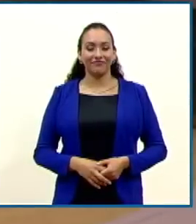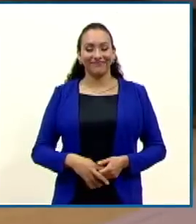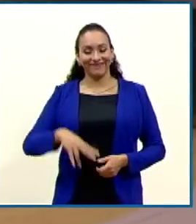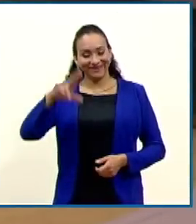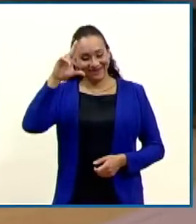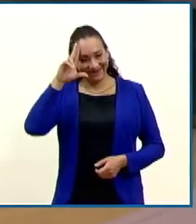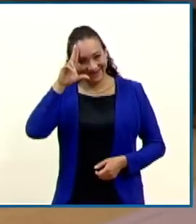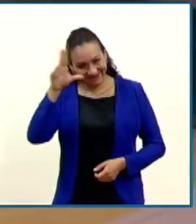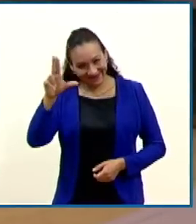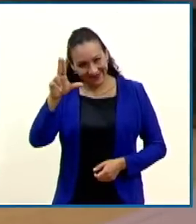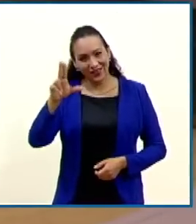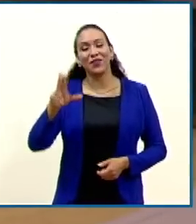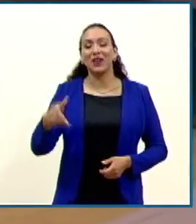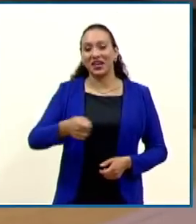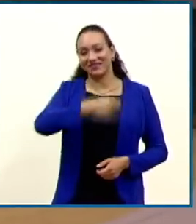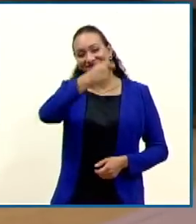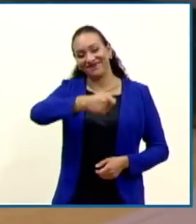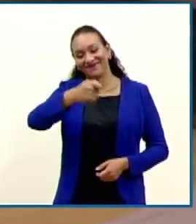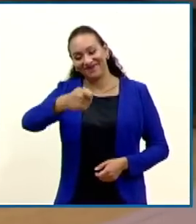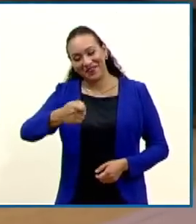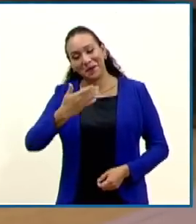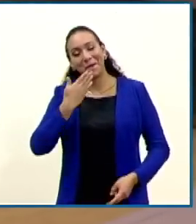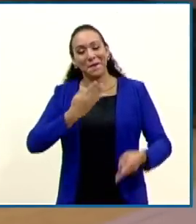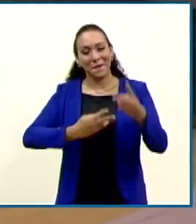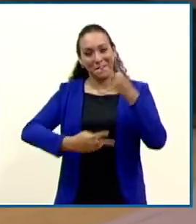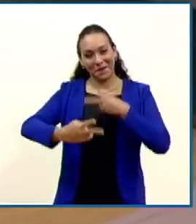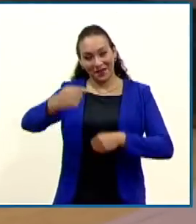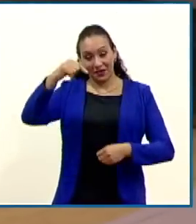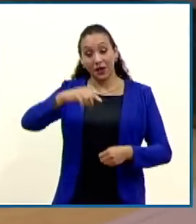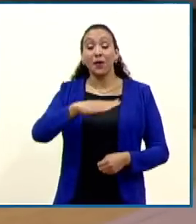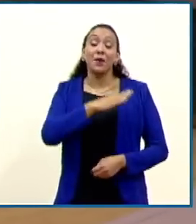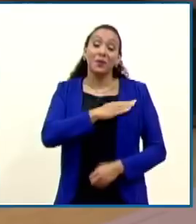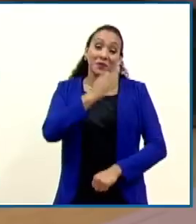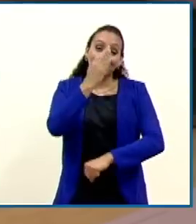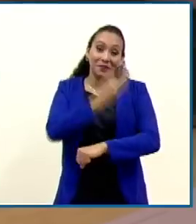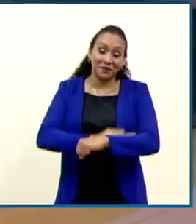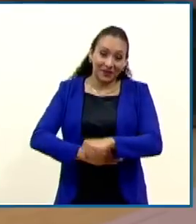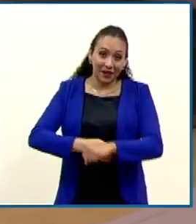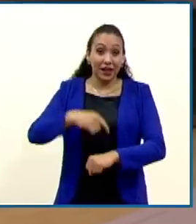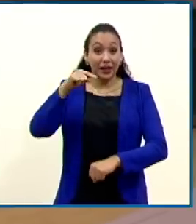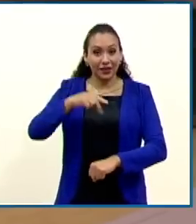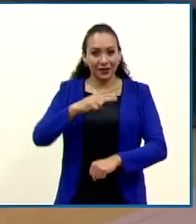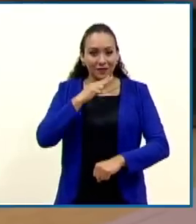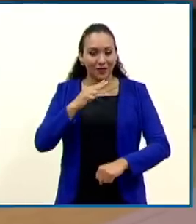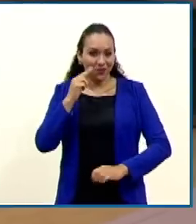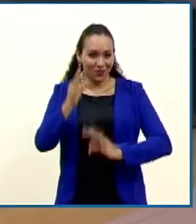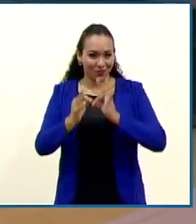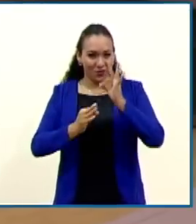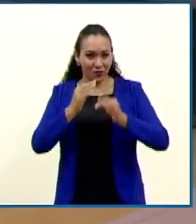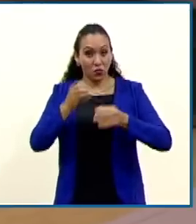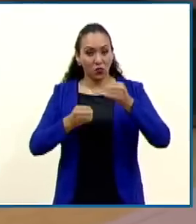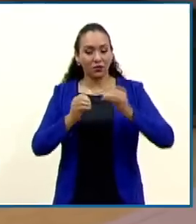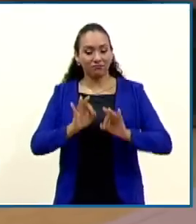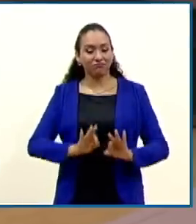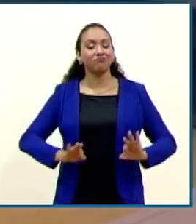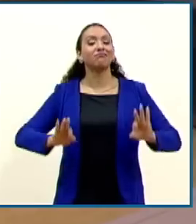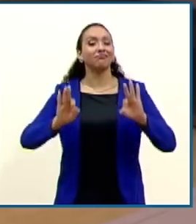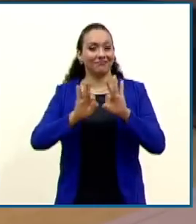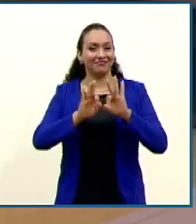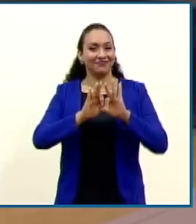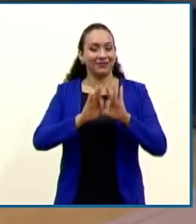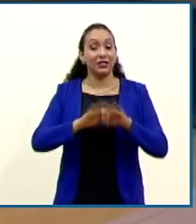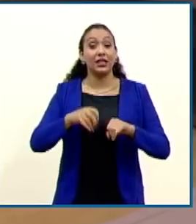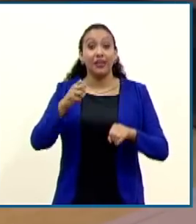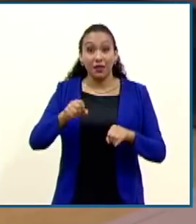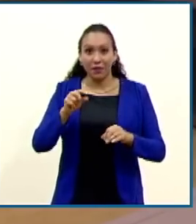Hola, ¿qué tal? ¿Cómo le va? Qué gusto saludarle. Muy buenas tardes, bienvenido, bienvenida a la información jurídica más importante, pero también y sin